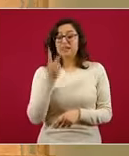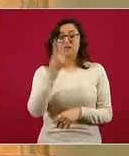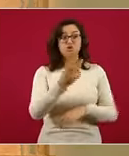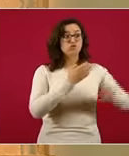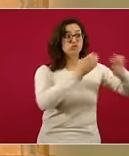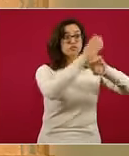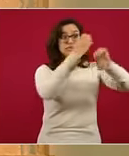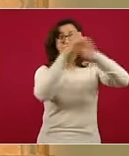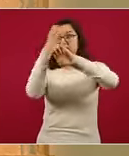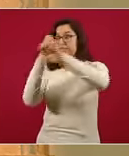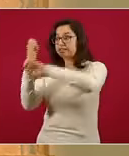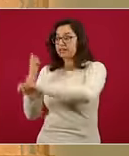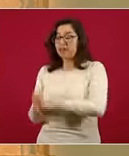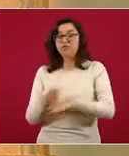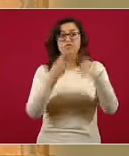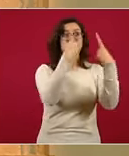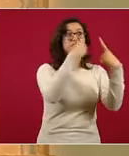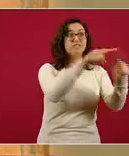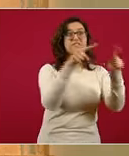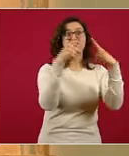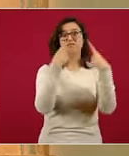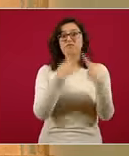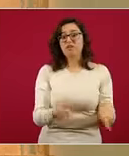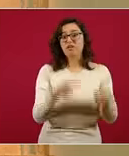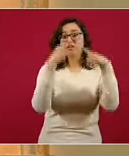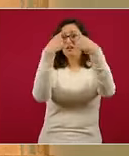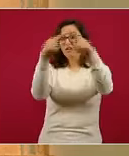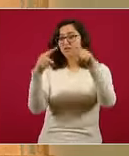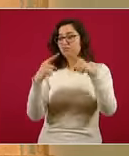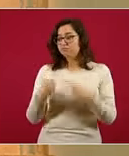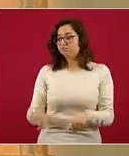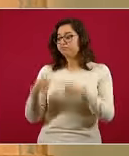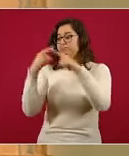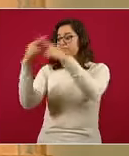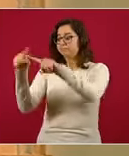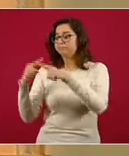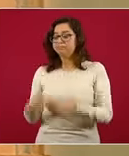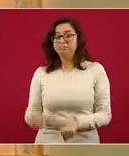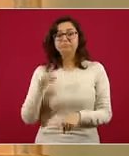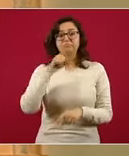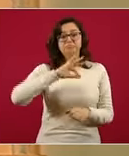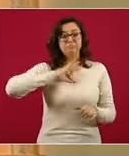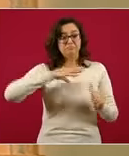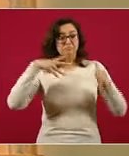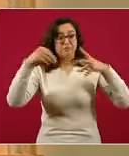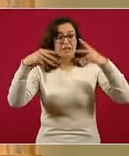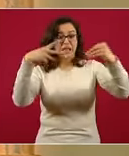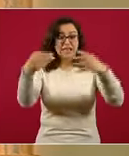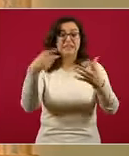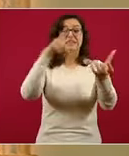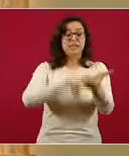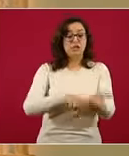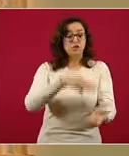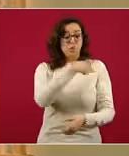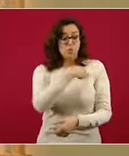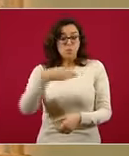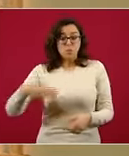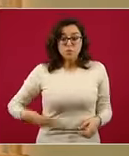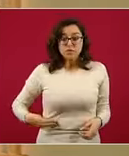son 32 entidades federativas, y cada entidad federativa tiene también epidemias subnacionales en materia